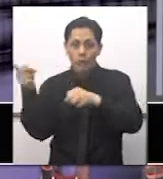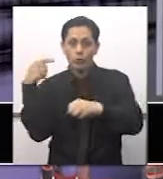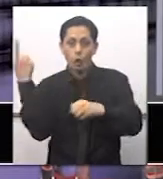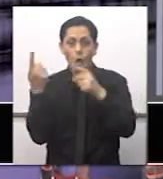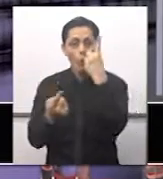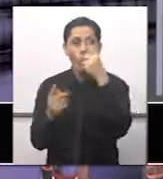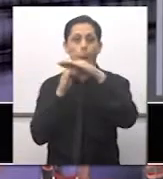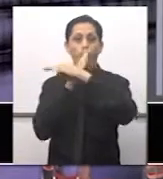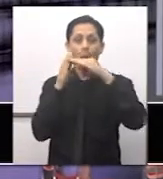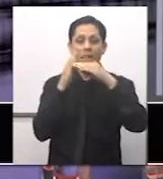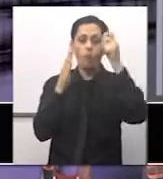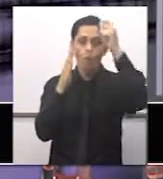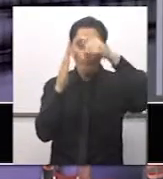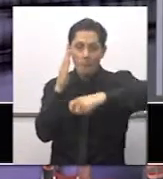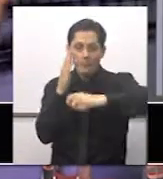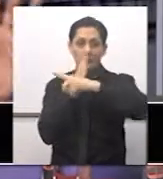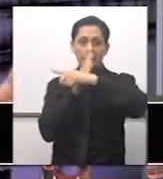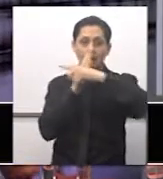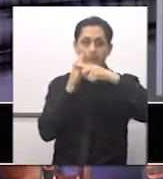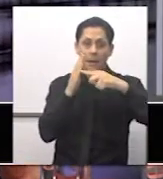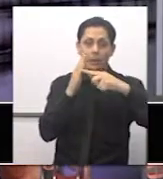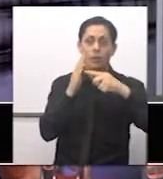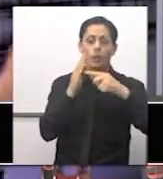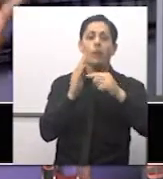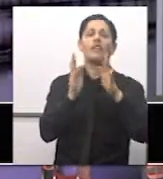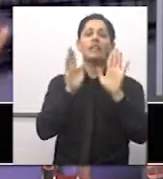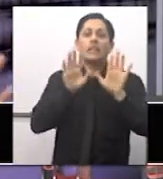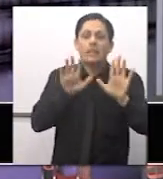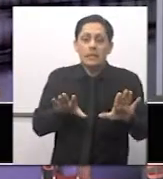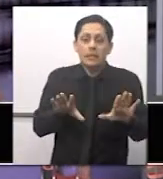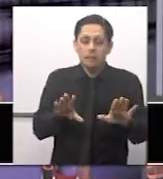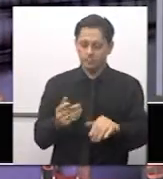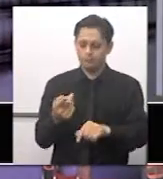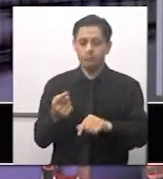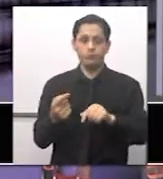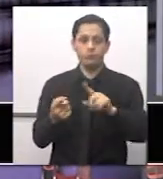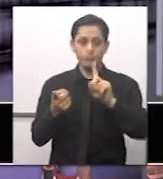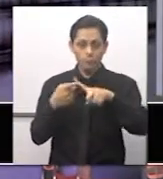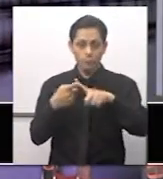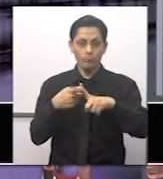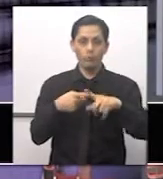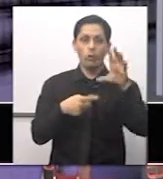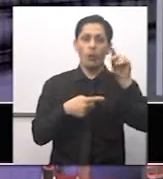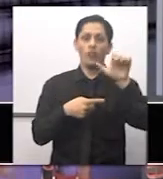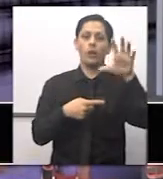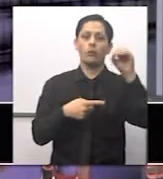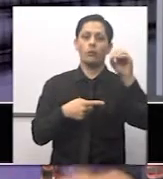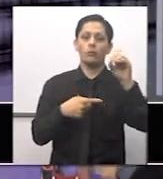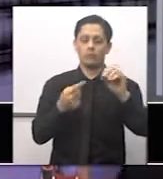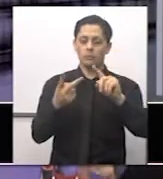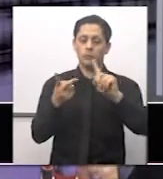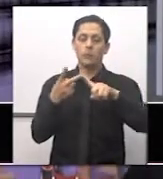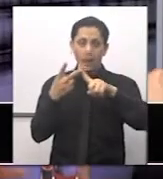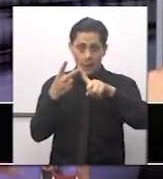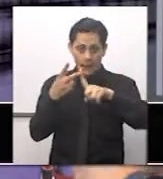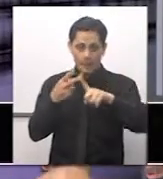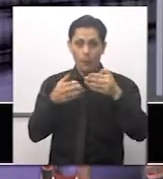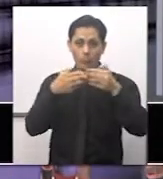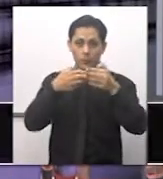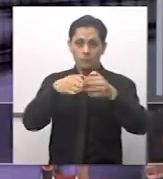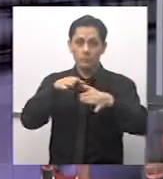Codelco Andina. Así que si uno saca Codelco Andina, el tema portuario, el tema de contaminación, en